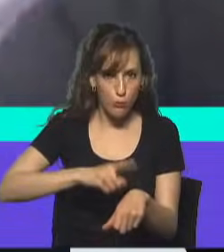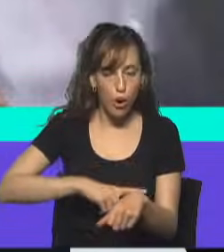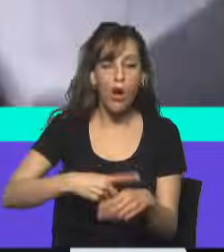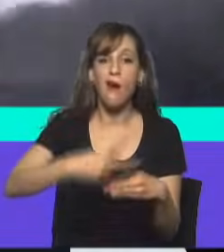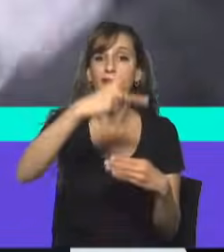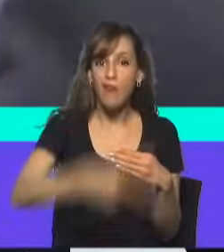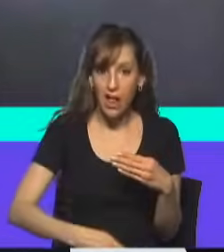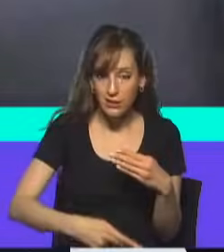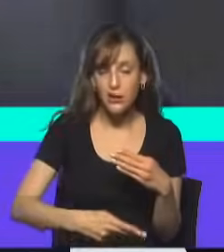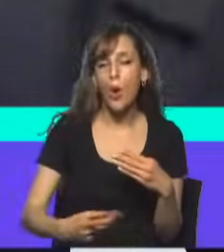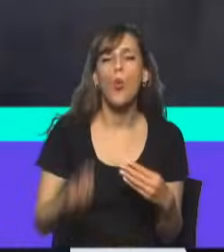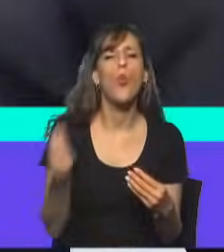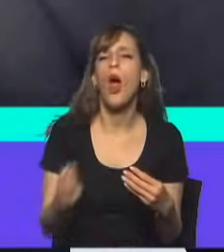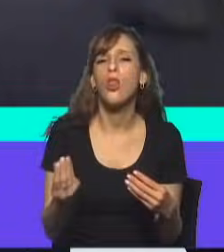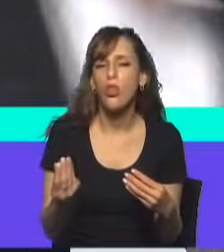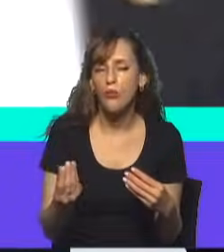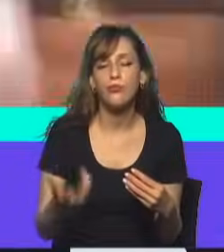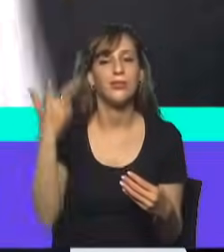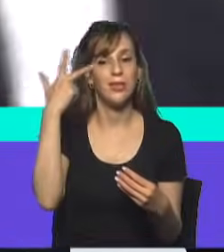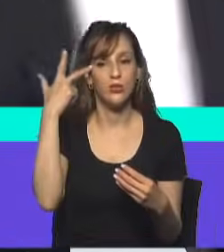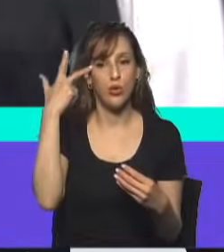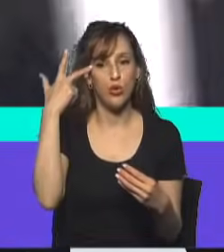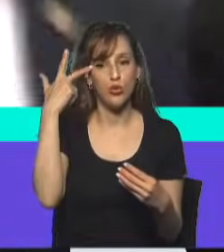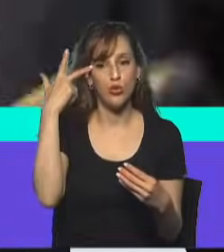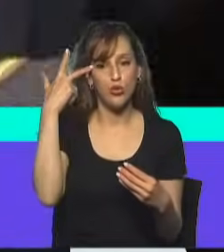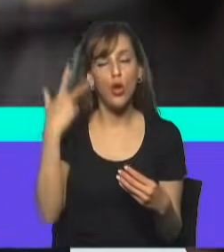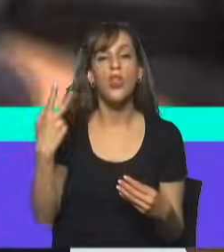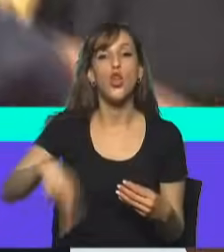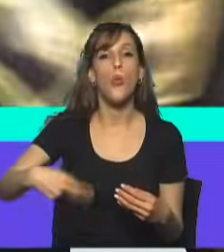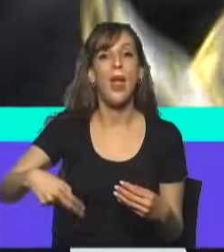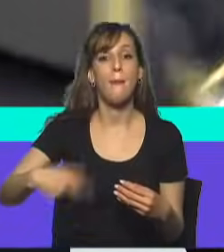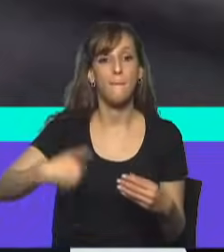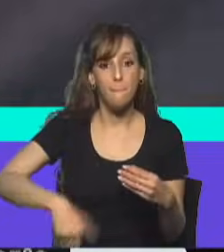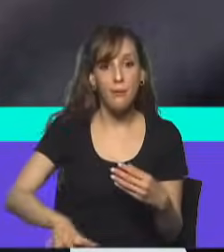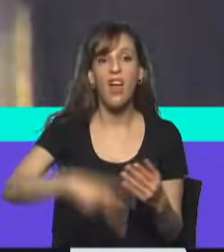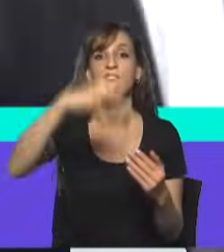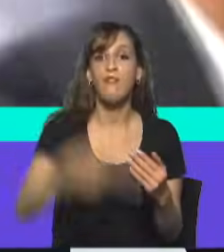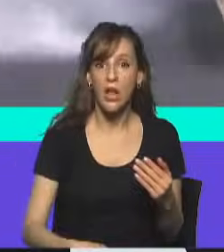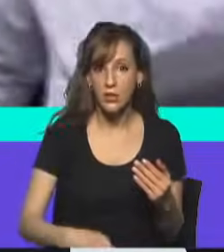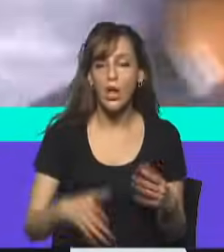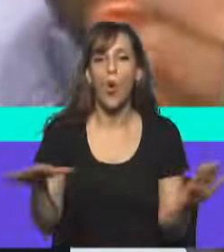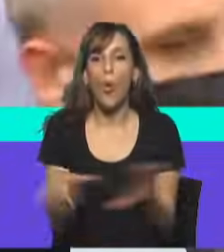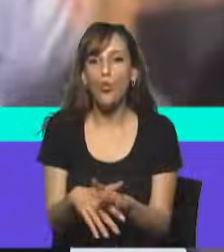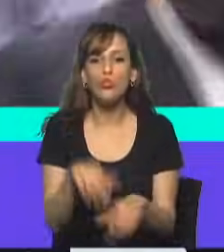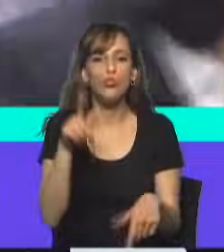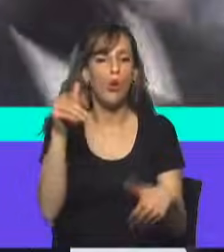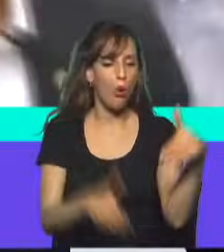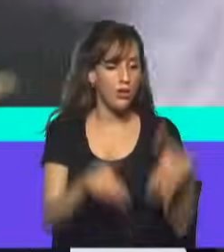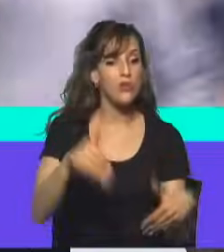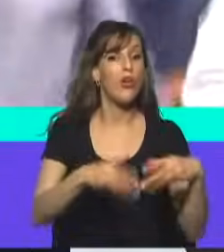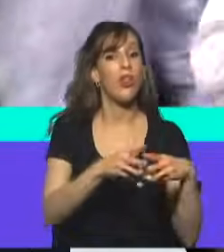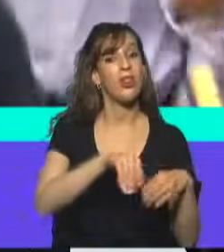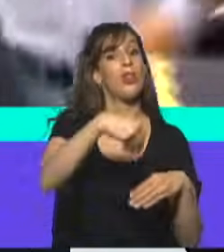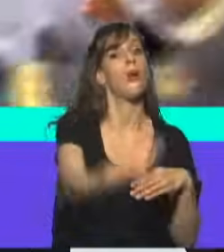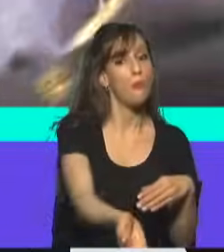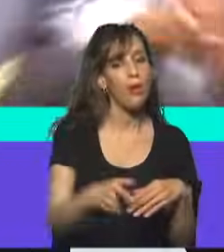próximo 18 de noviembre, sí, después de las elecciones, advirtiendo que una